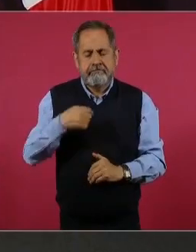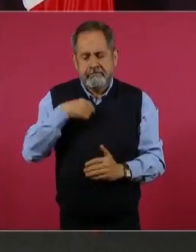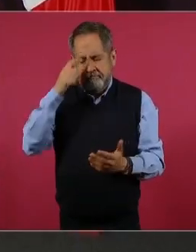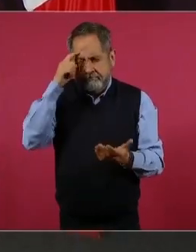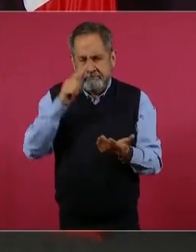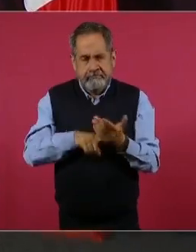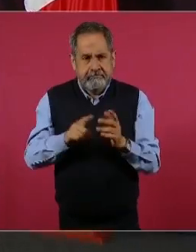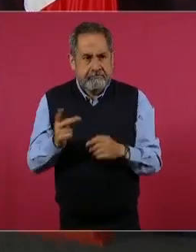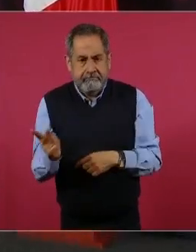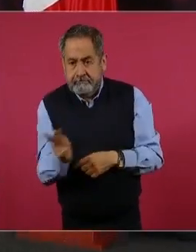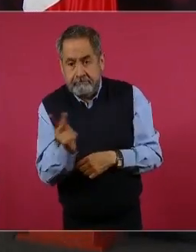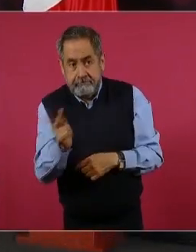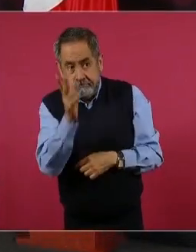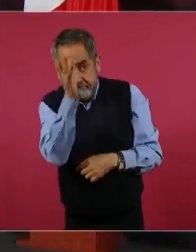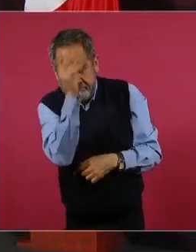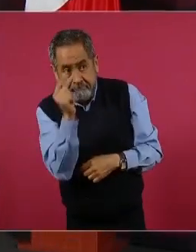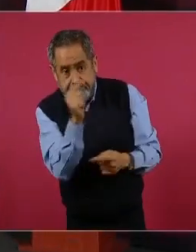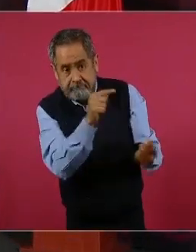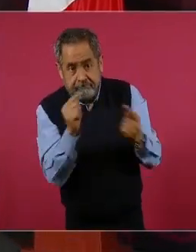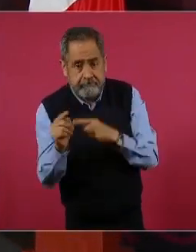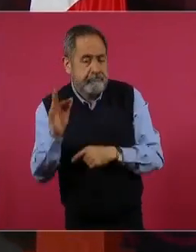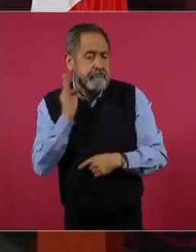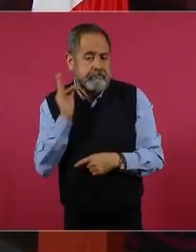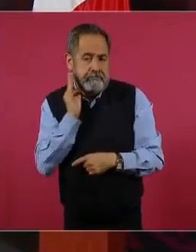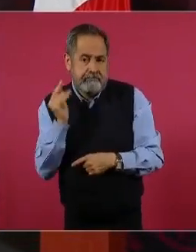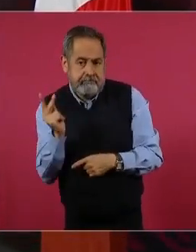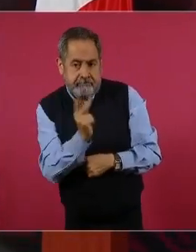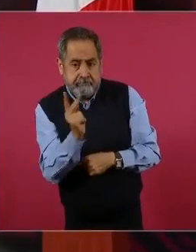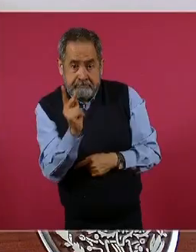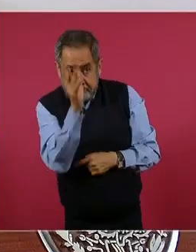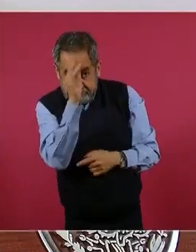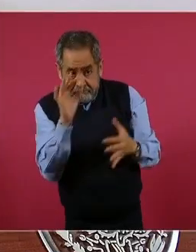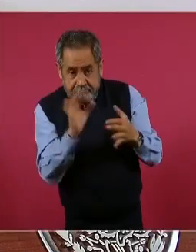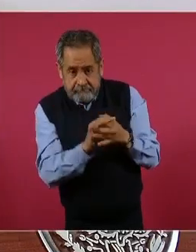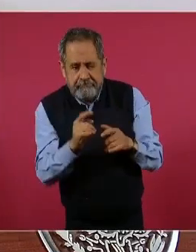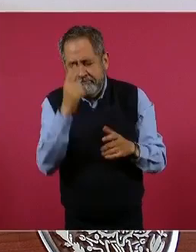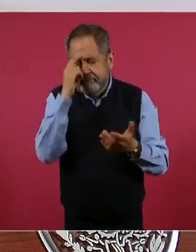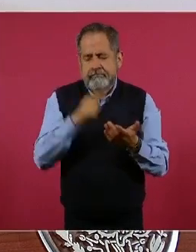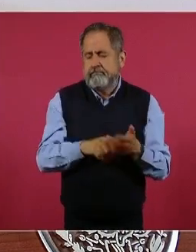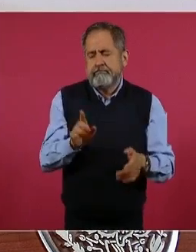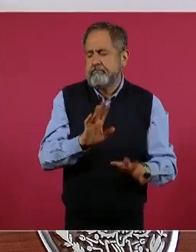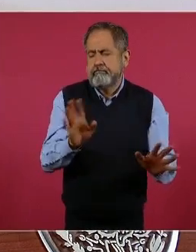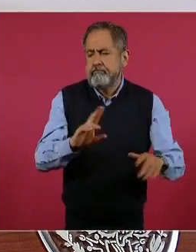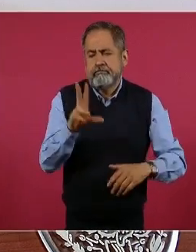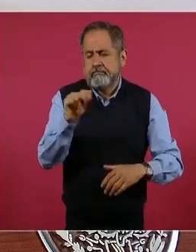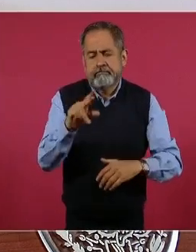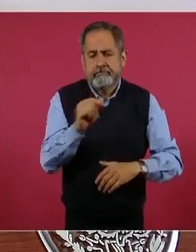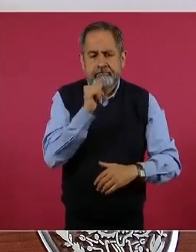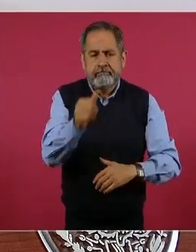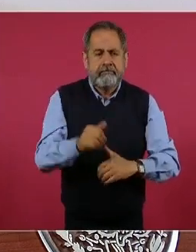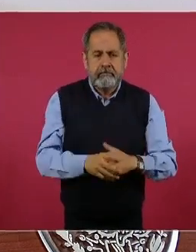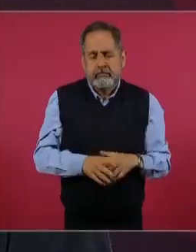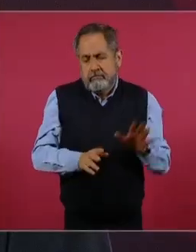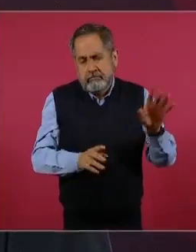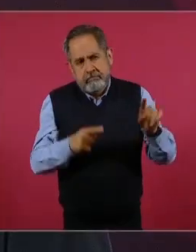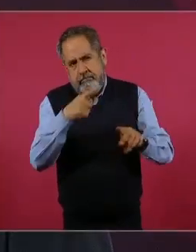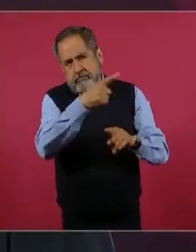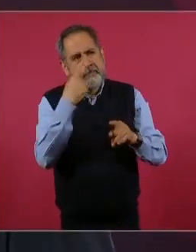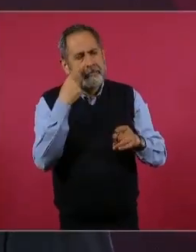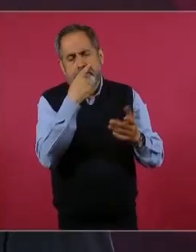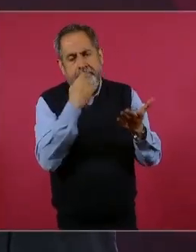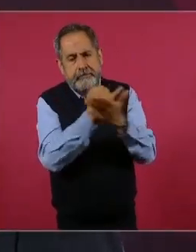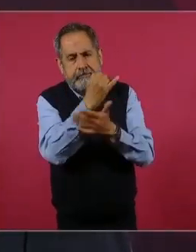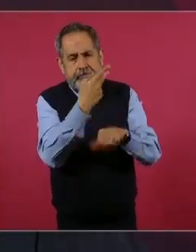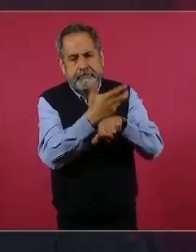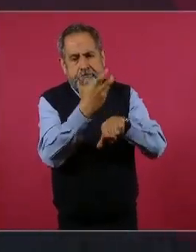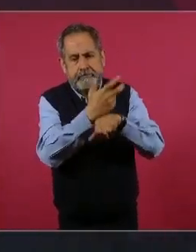tampoco un acuerdo con la Fiscalía General de la República. Creo que es una